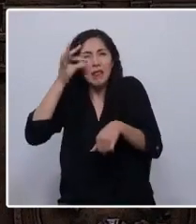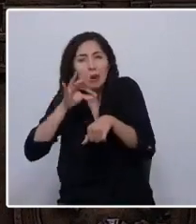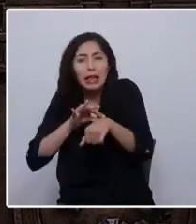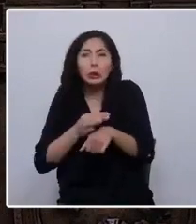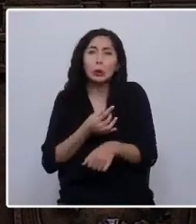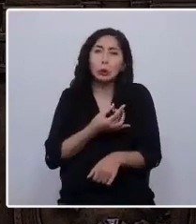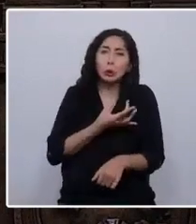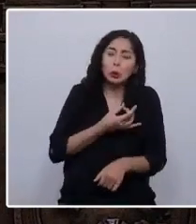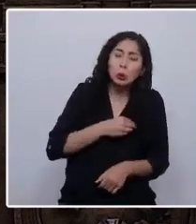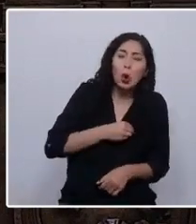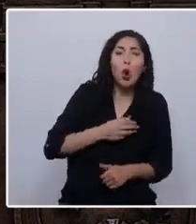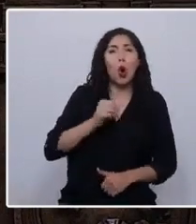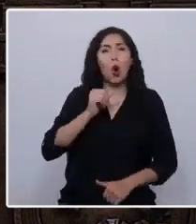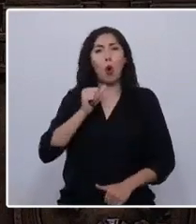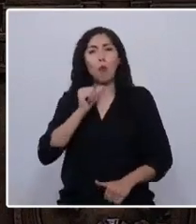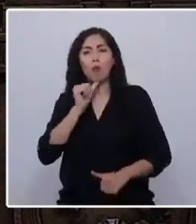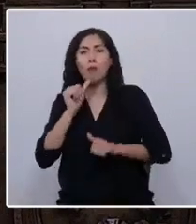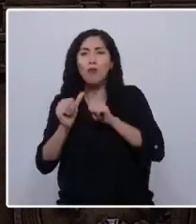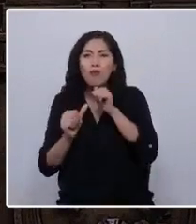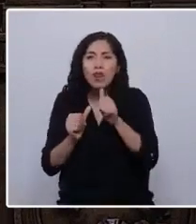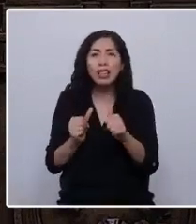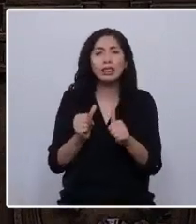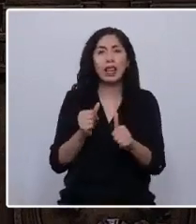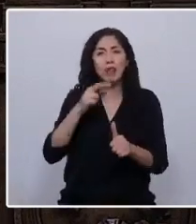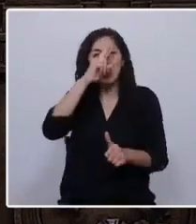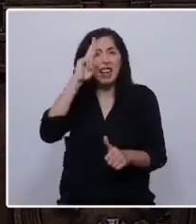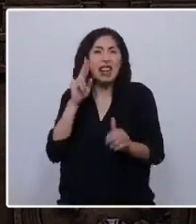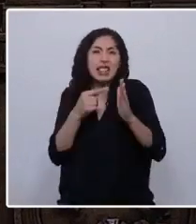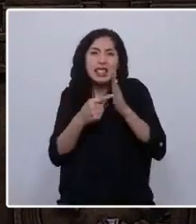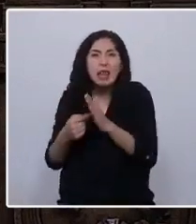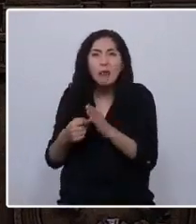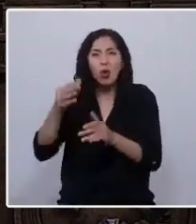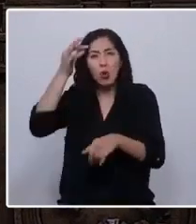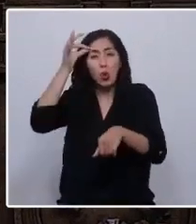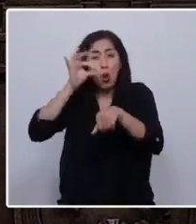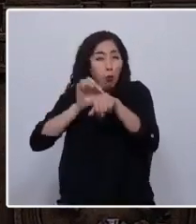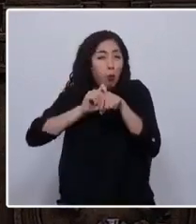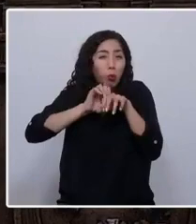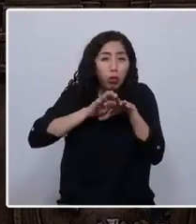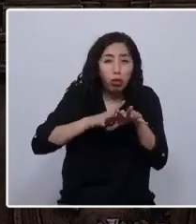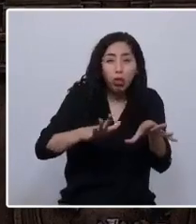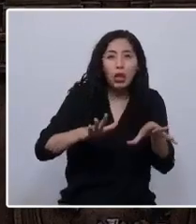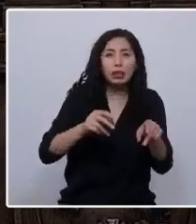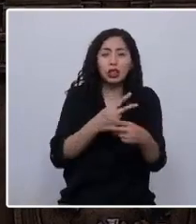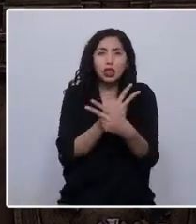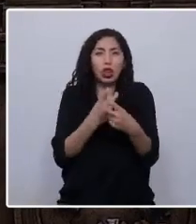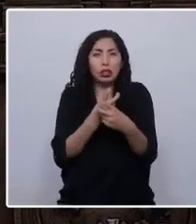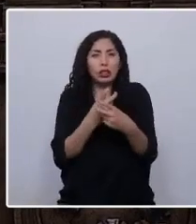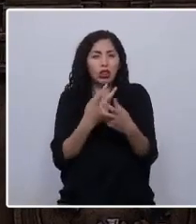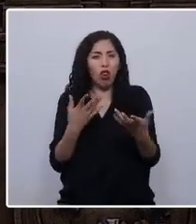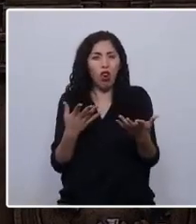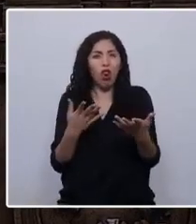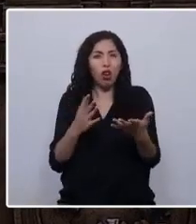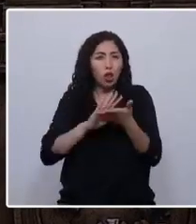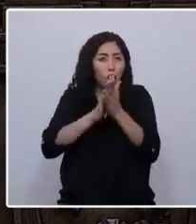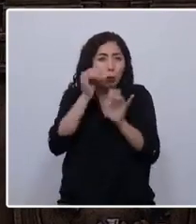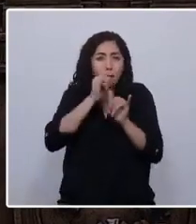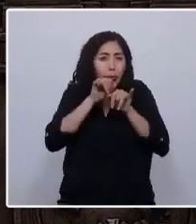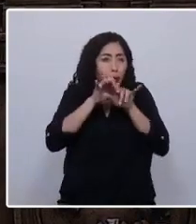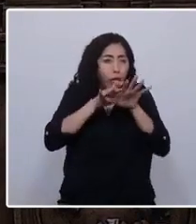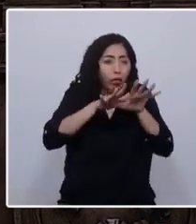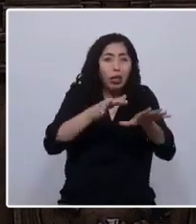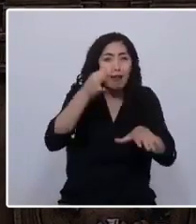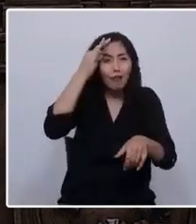dolores, pobreza, racismo, plagas, tóxicos que enferman la naturaleza y la avaricia de unos